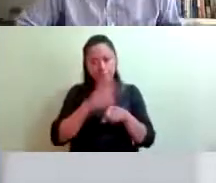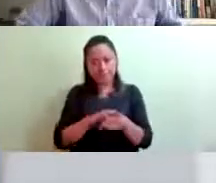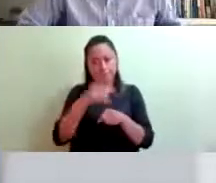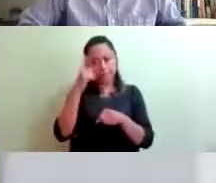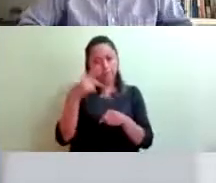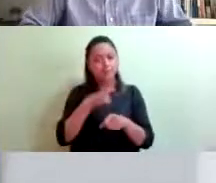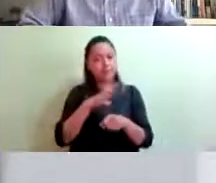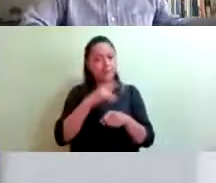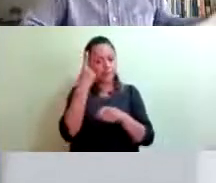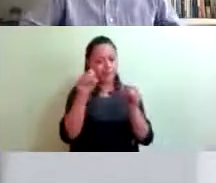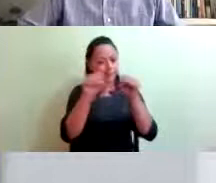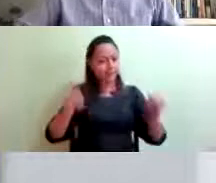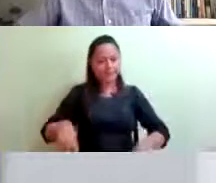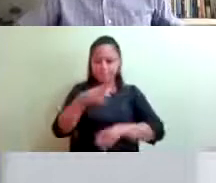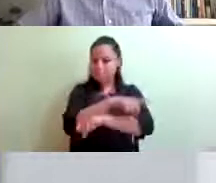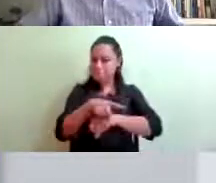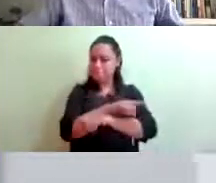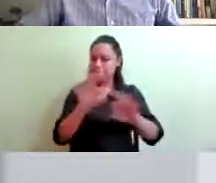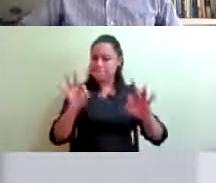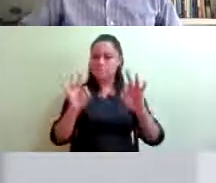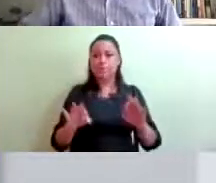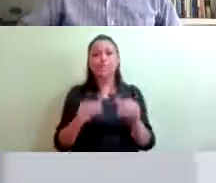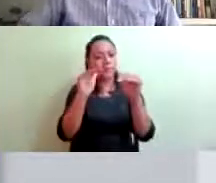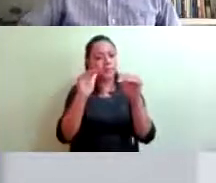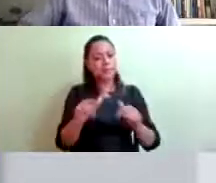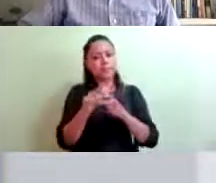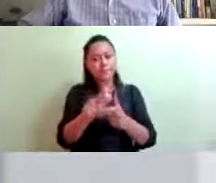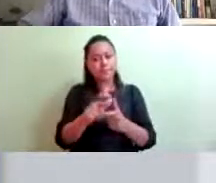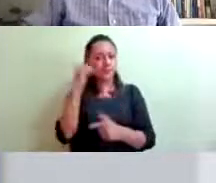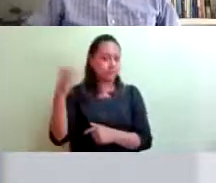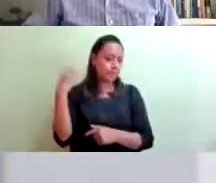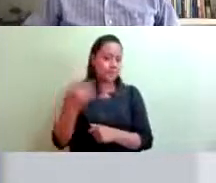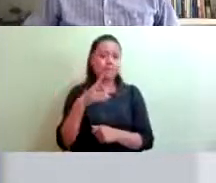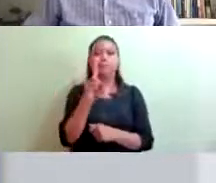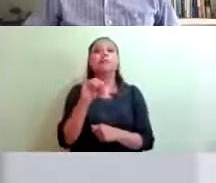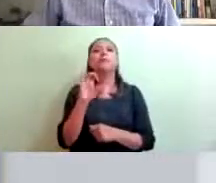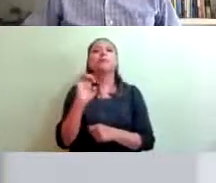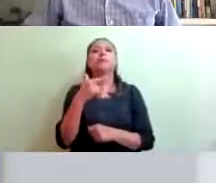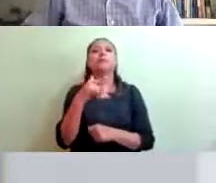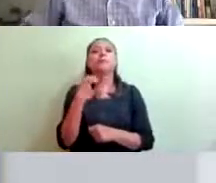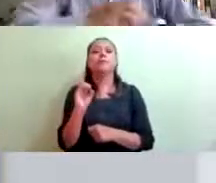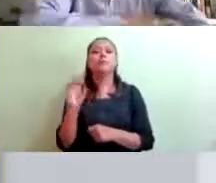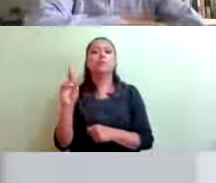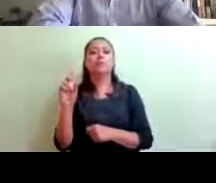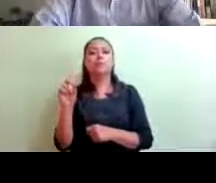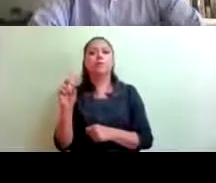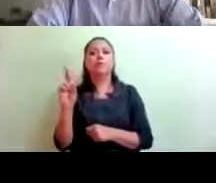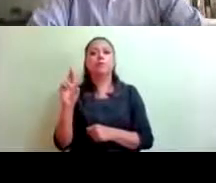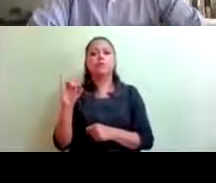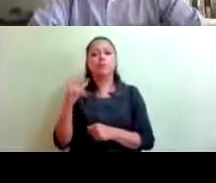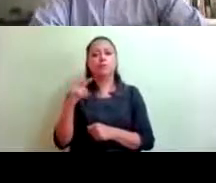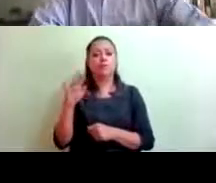diseñado. Dicho ello, pasaríamos al siguiente ponente, Diego Rodríguez, del Banco Mundial, la